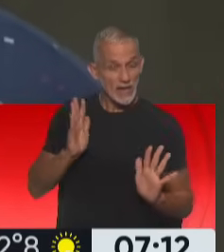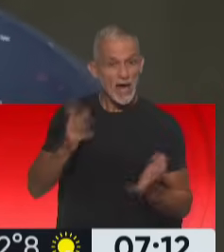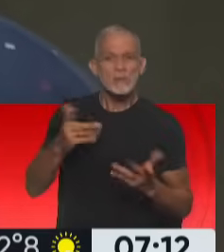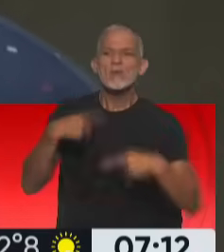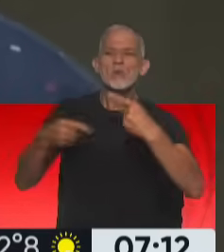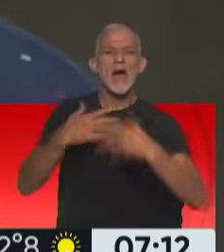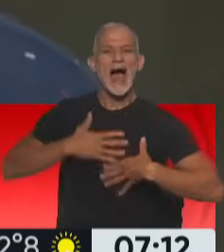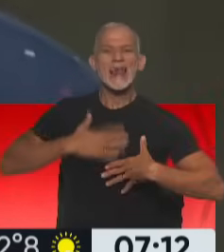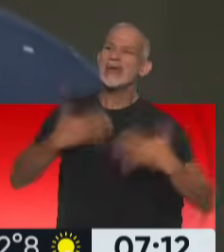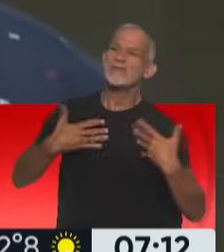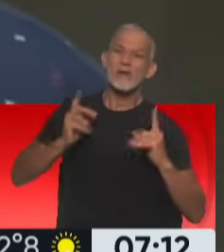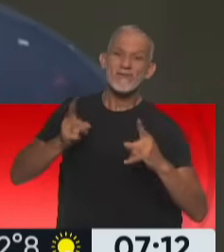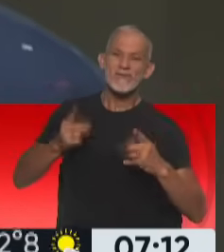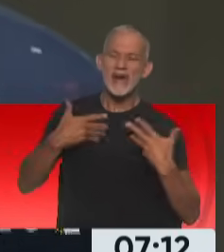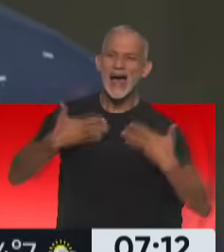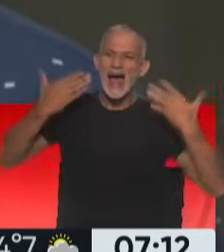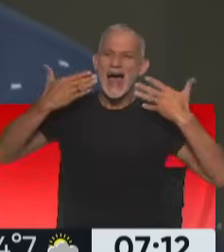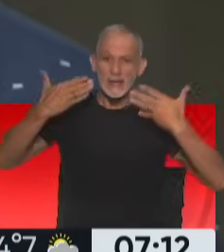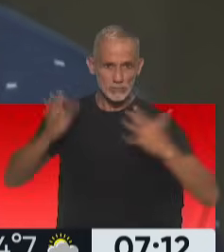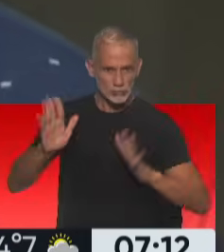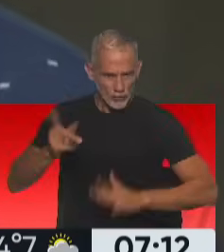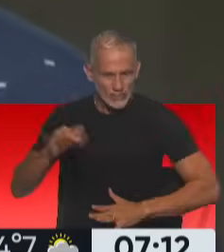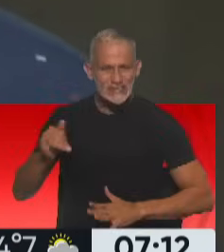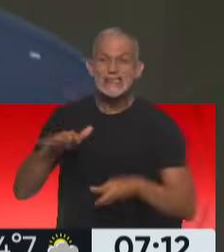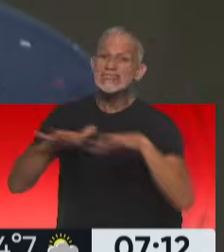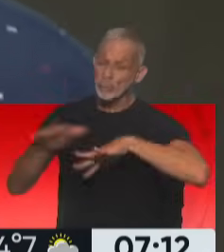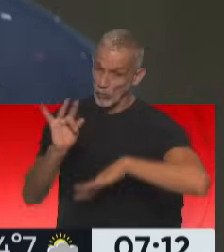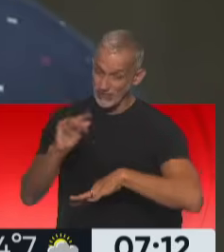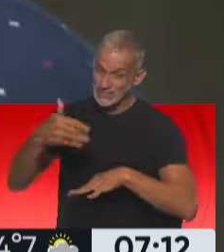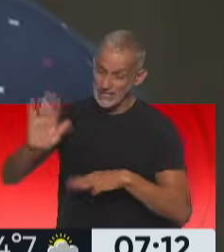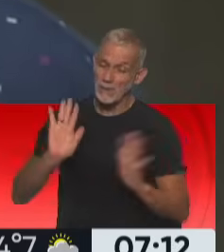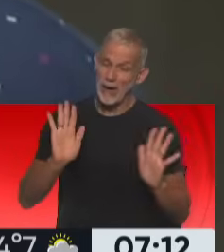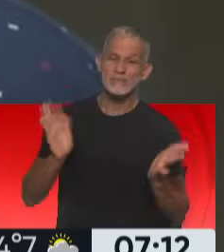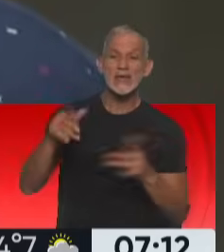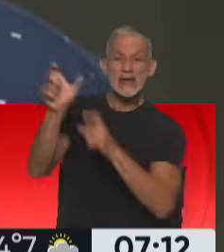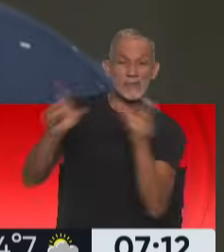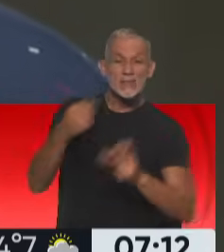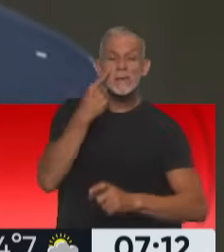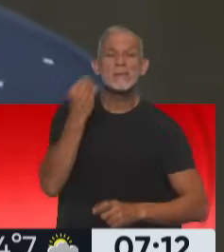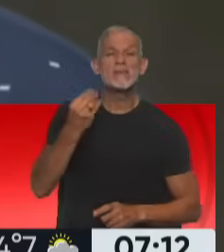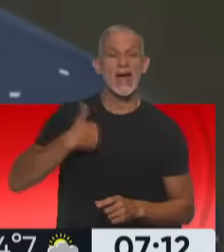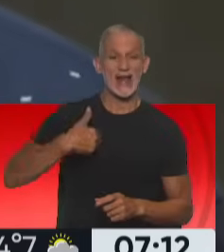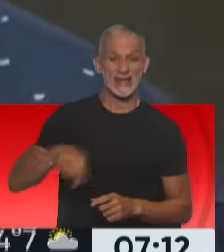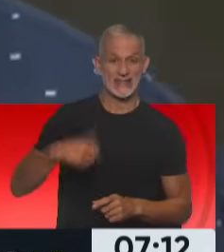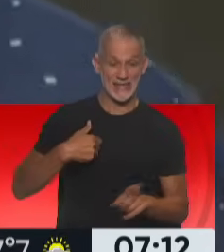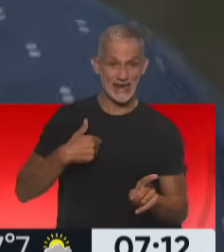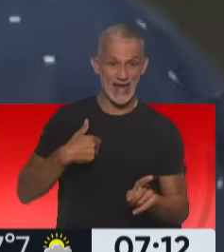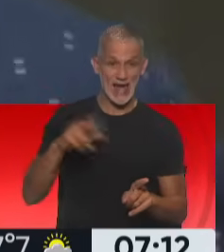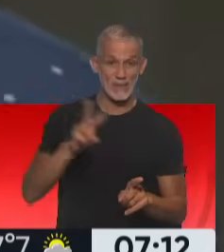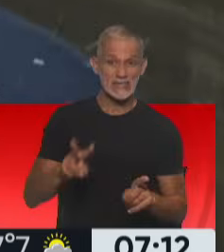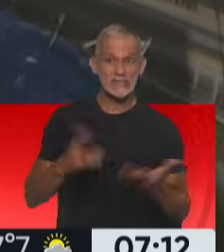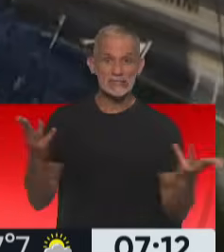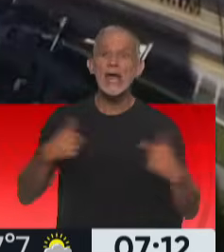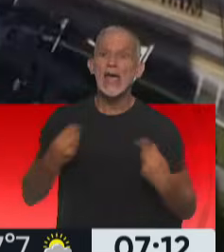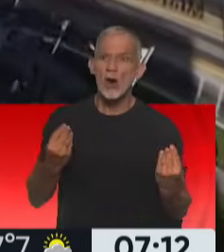seguir alegres, seguir contentos. Sabemos que vienen situaciones y momentos muy difíciles. La población venezolana en la Argentina está en esta situación de ¿qué